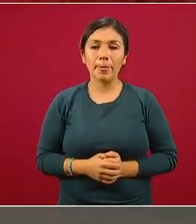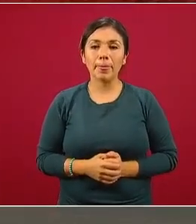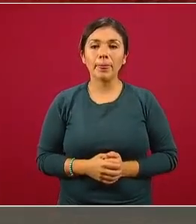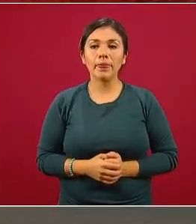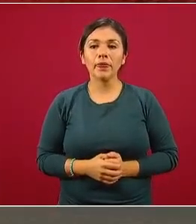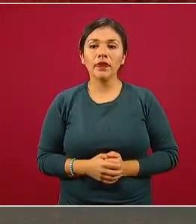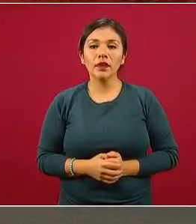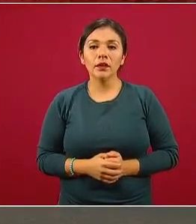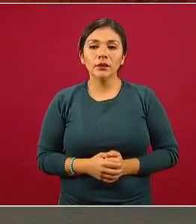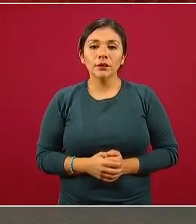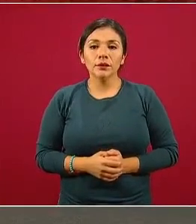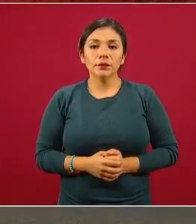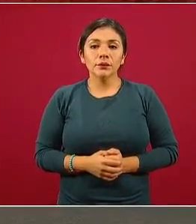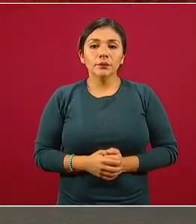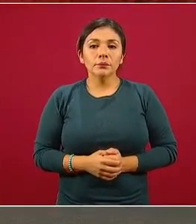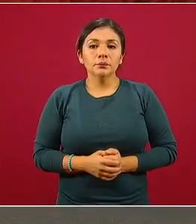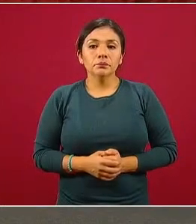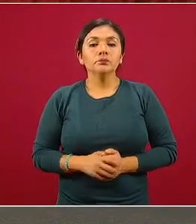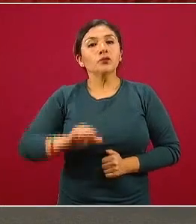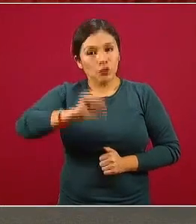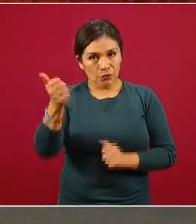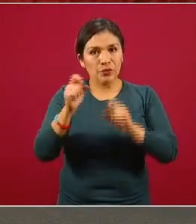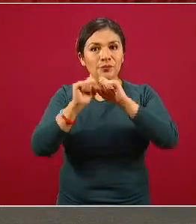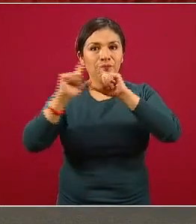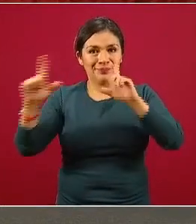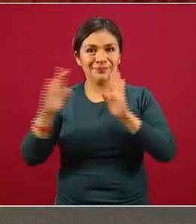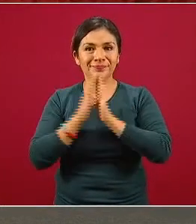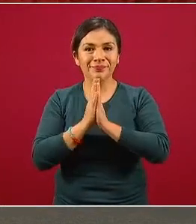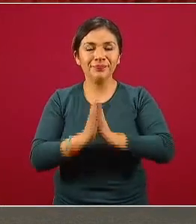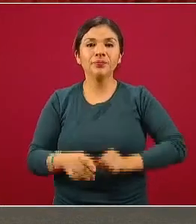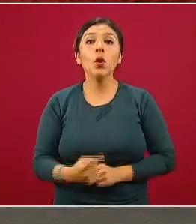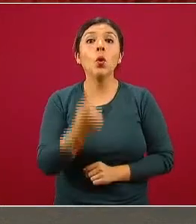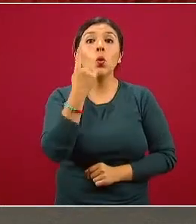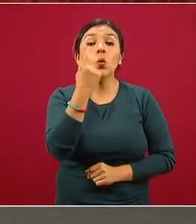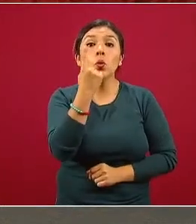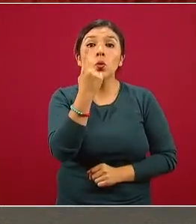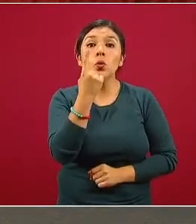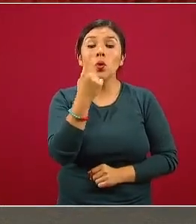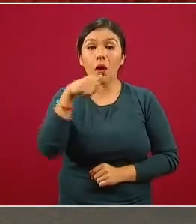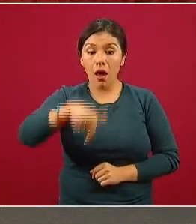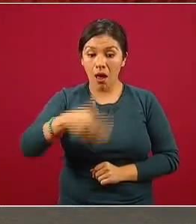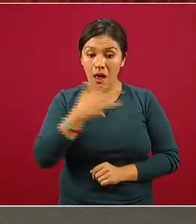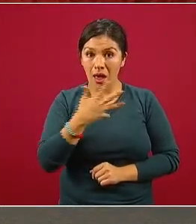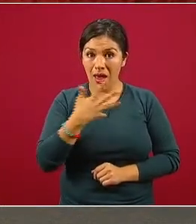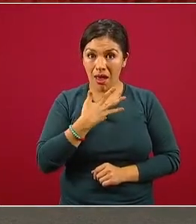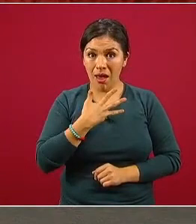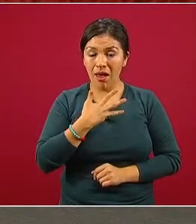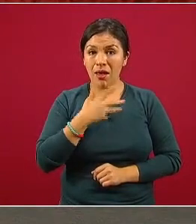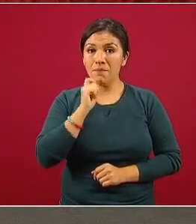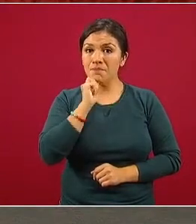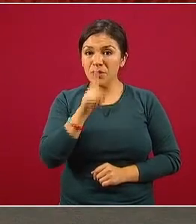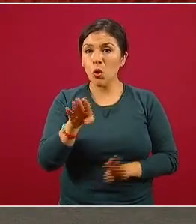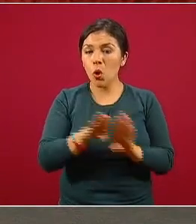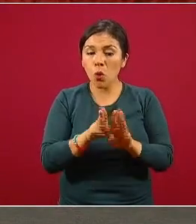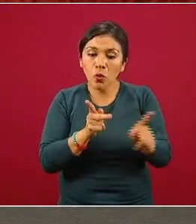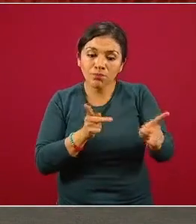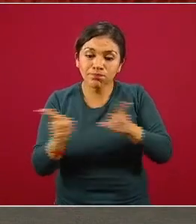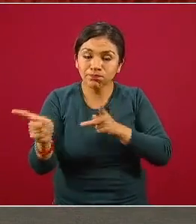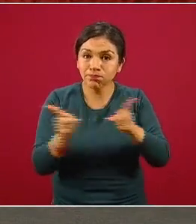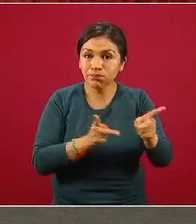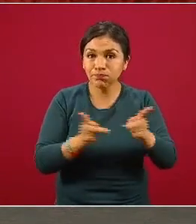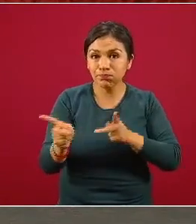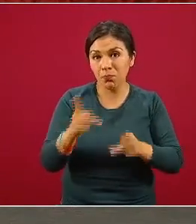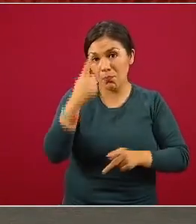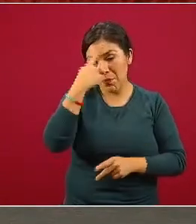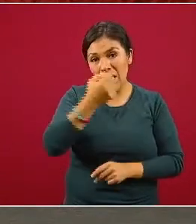Y voy a la siguiente diapositiva, por favor. Uno de los recursos que tenemos como parte de la Estrategia